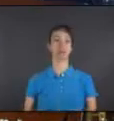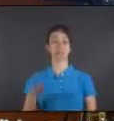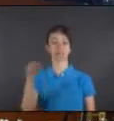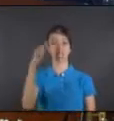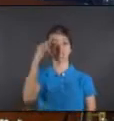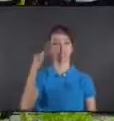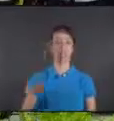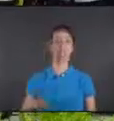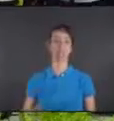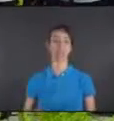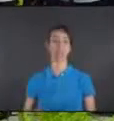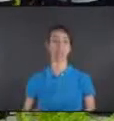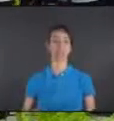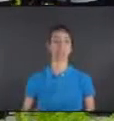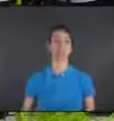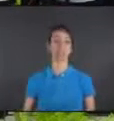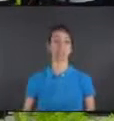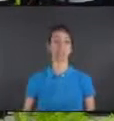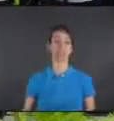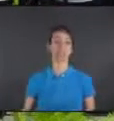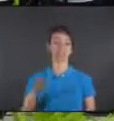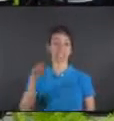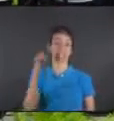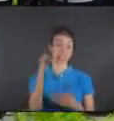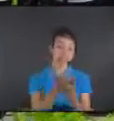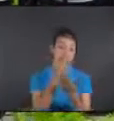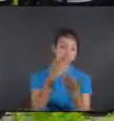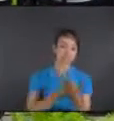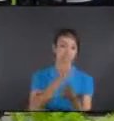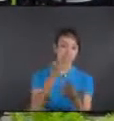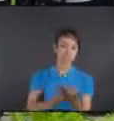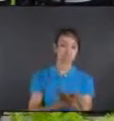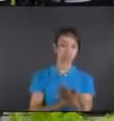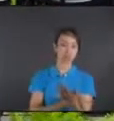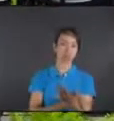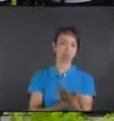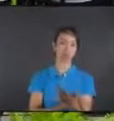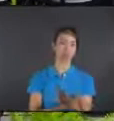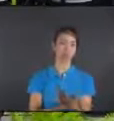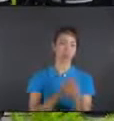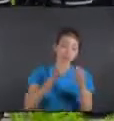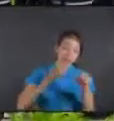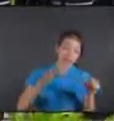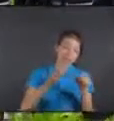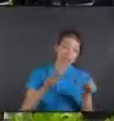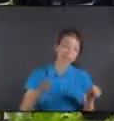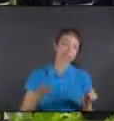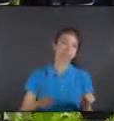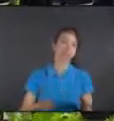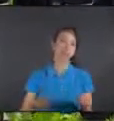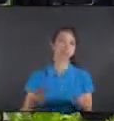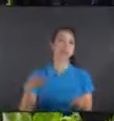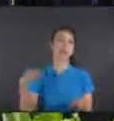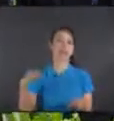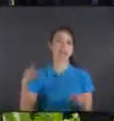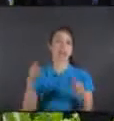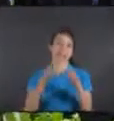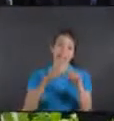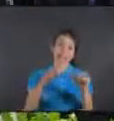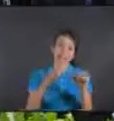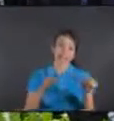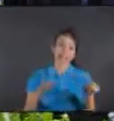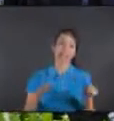No que se habían casado en ese día, sino que se habían, ese día fue que se designó a esos hombres. Ese es el escudriñamiento